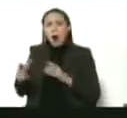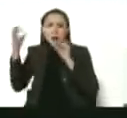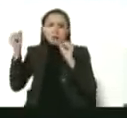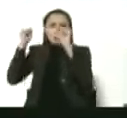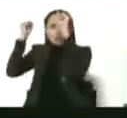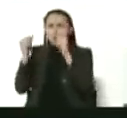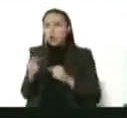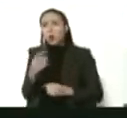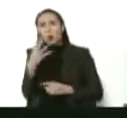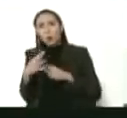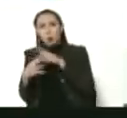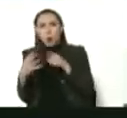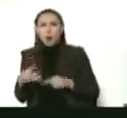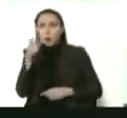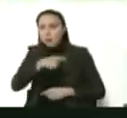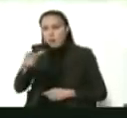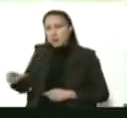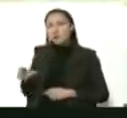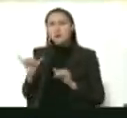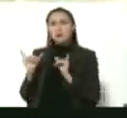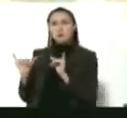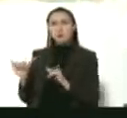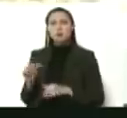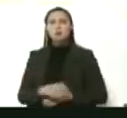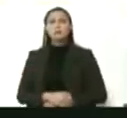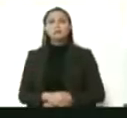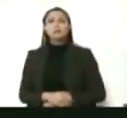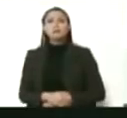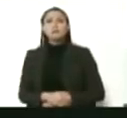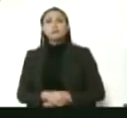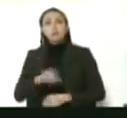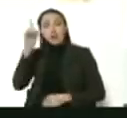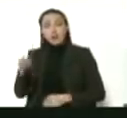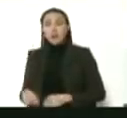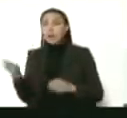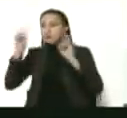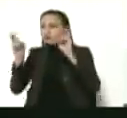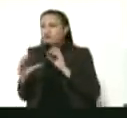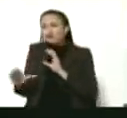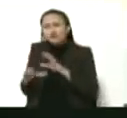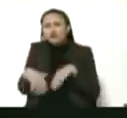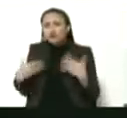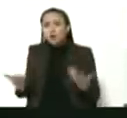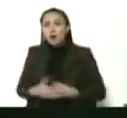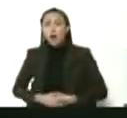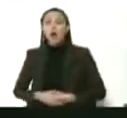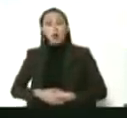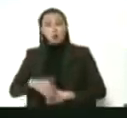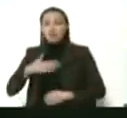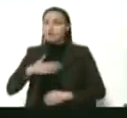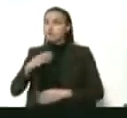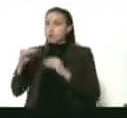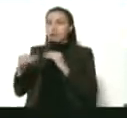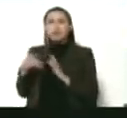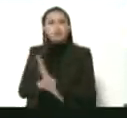4 miembros de la delegación. Y entre otros temas yo le introduje el tema del coronavirus.